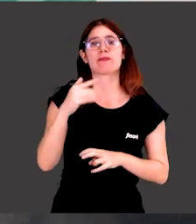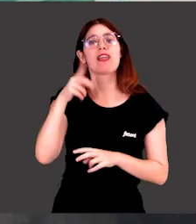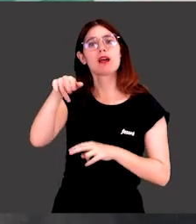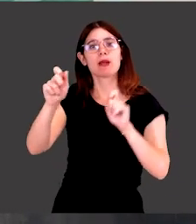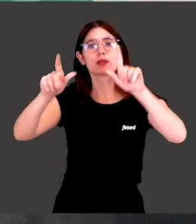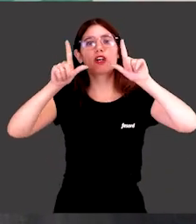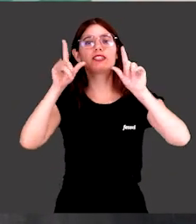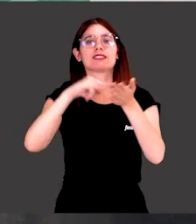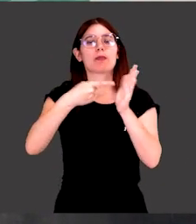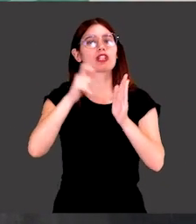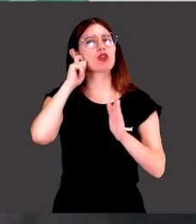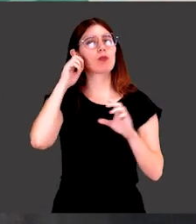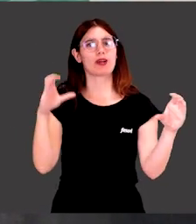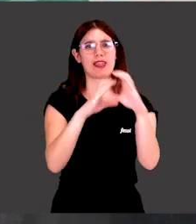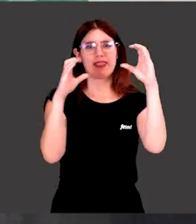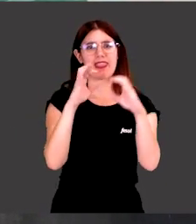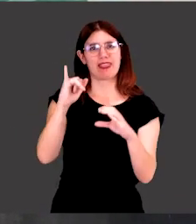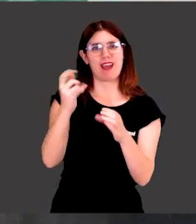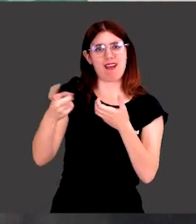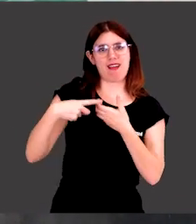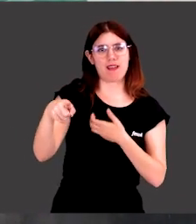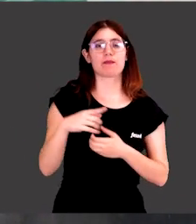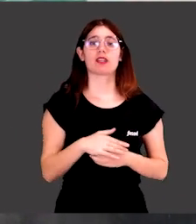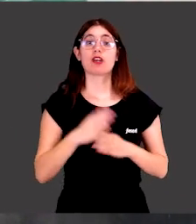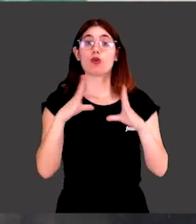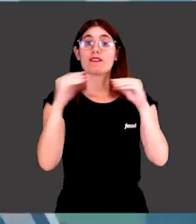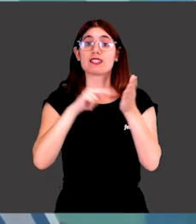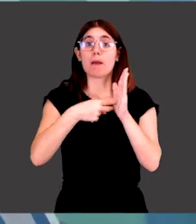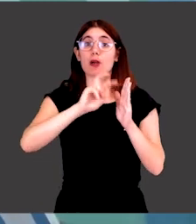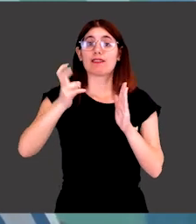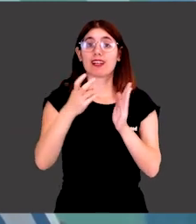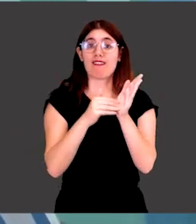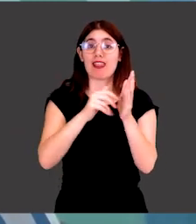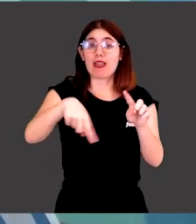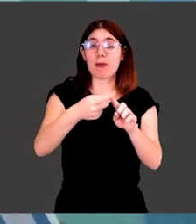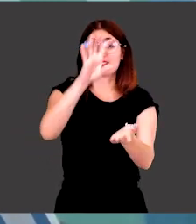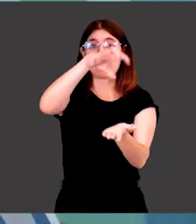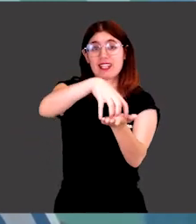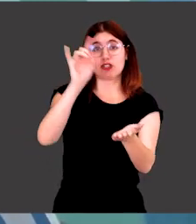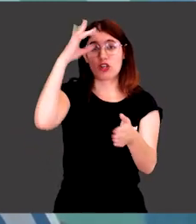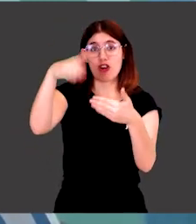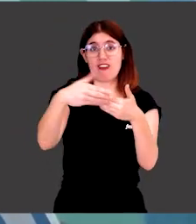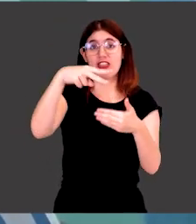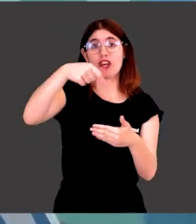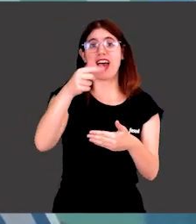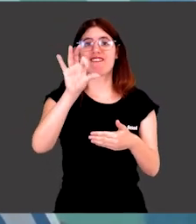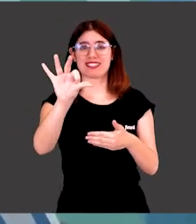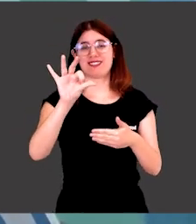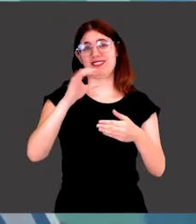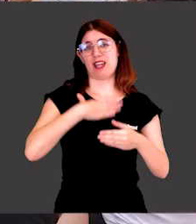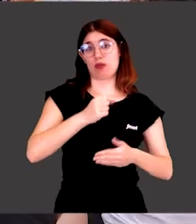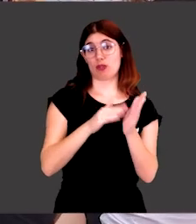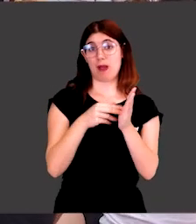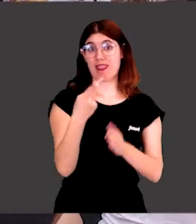también es una de las protagonistas del proyecto Dones de Ciencia. La Universitat Politècnica de València y el Centro de Innovación